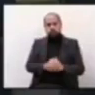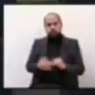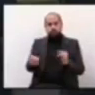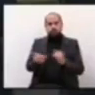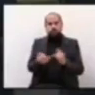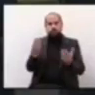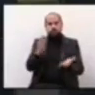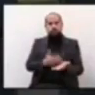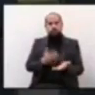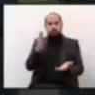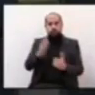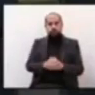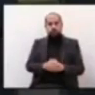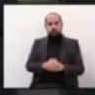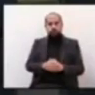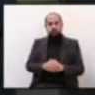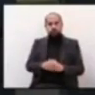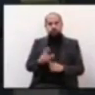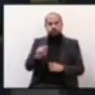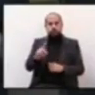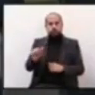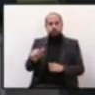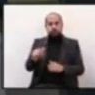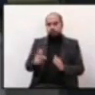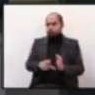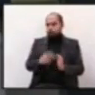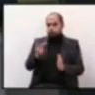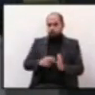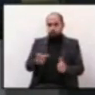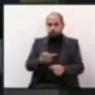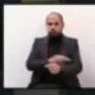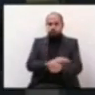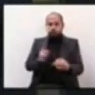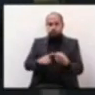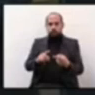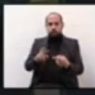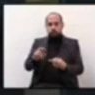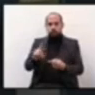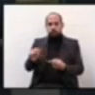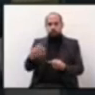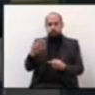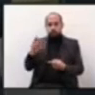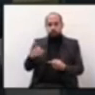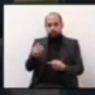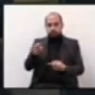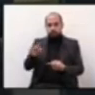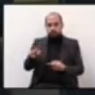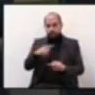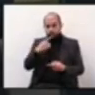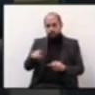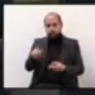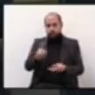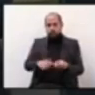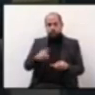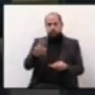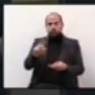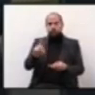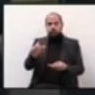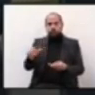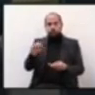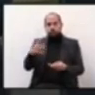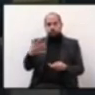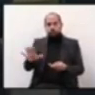infracción. Las rutas más recurrentes para estas incidencias son la ruta 4 con 119 quejas, la ruta 10